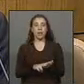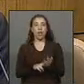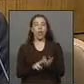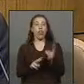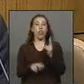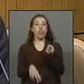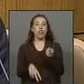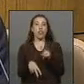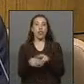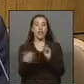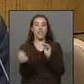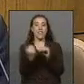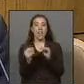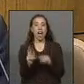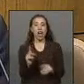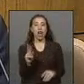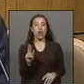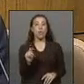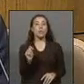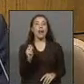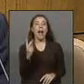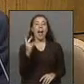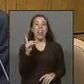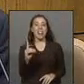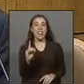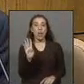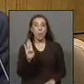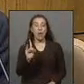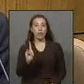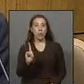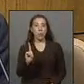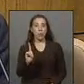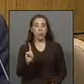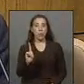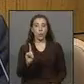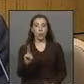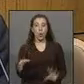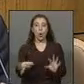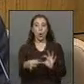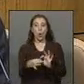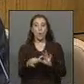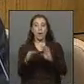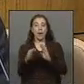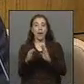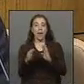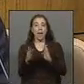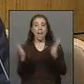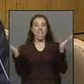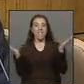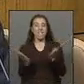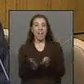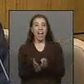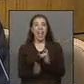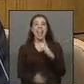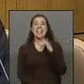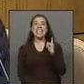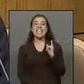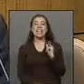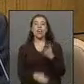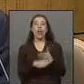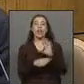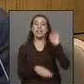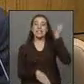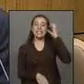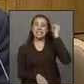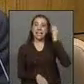vía en la ruta D41 que une el Valle del Elqui finalmente con La Serena y